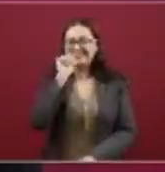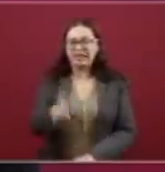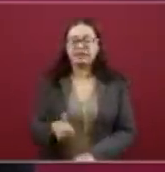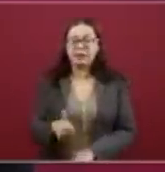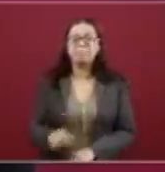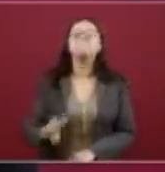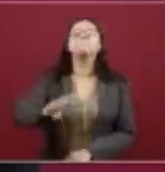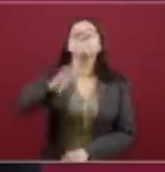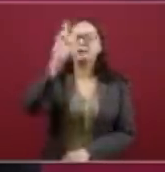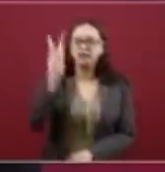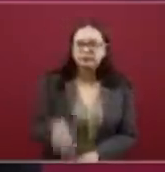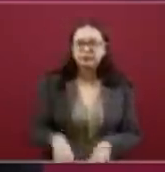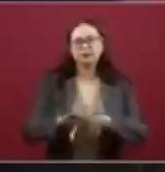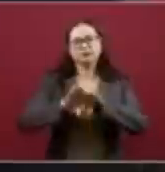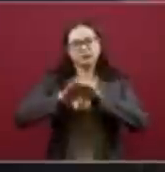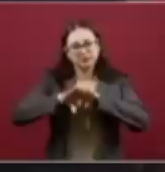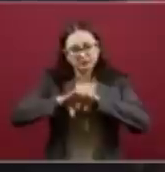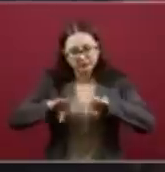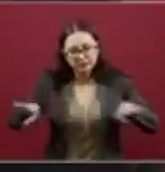Democracia. Y